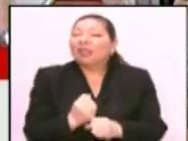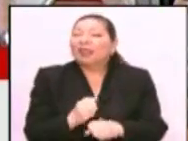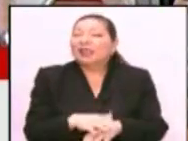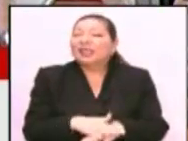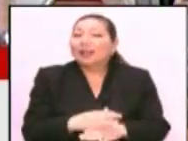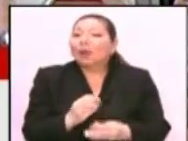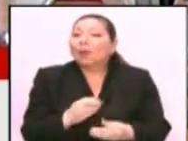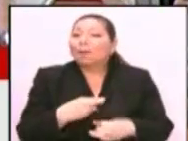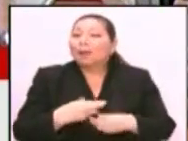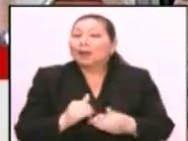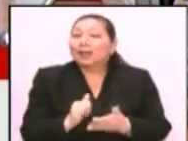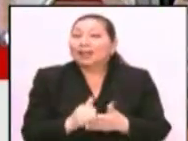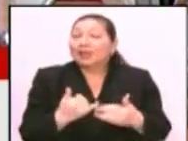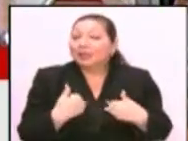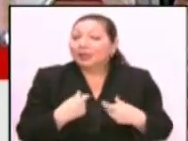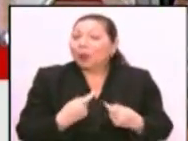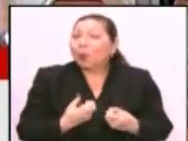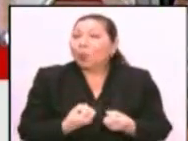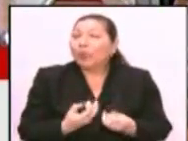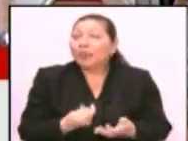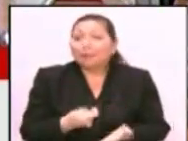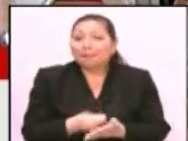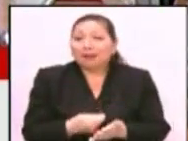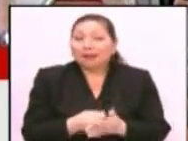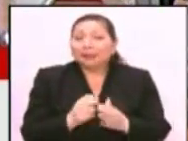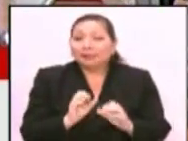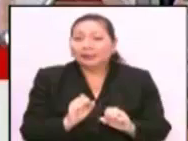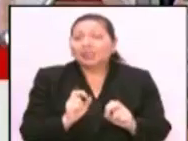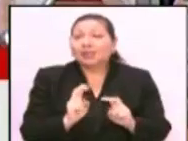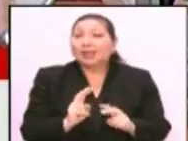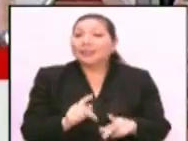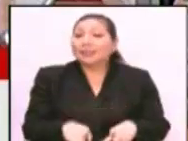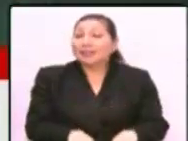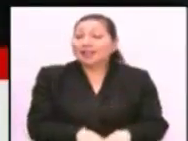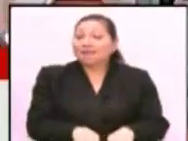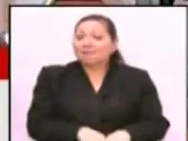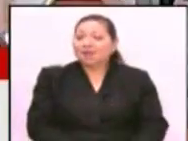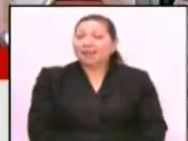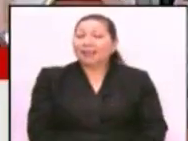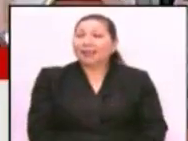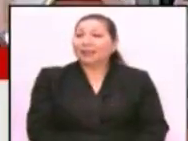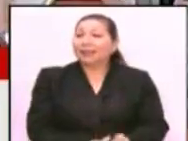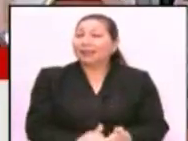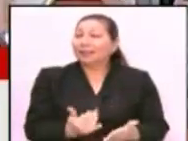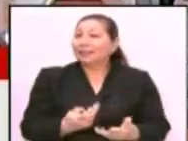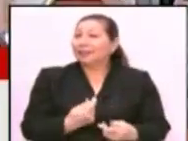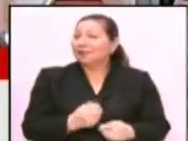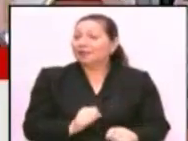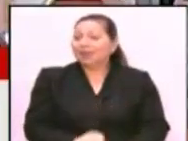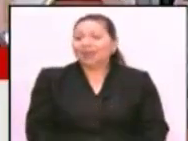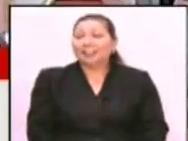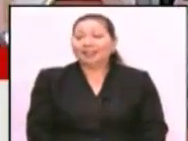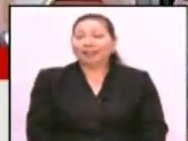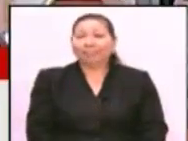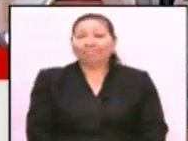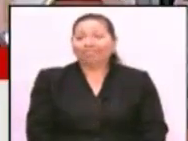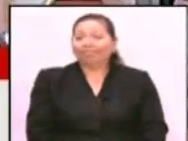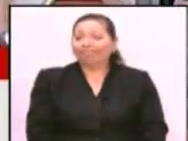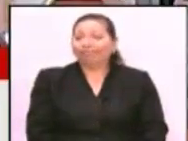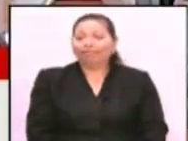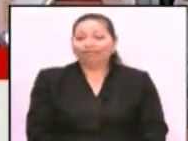trabajar, cuál es la producción que espera, cuánto le piensa pagar para ver si que también evitamos ese tipo de explotación o no. ¿Es